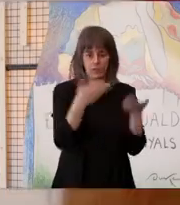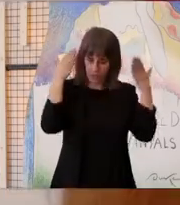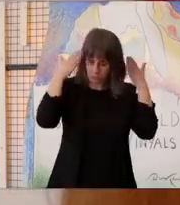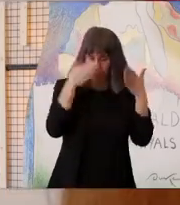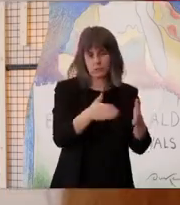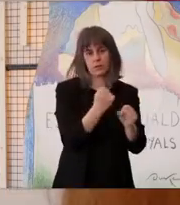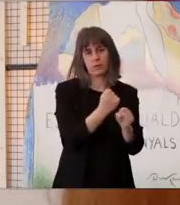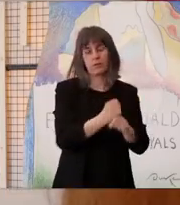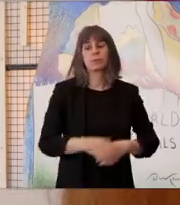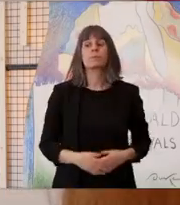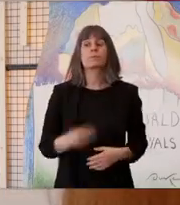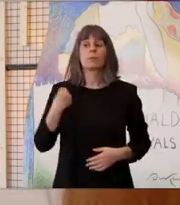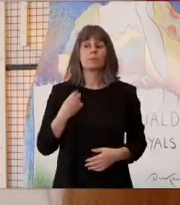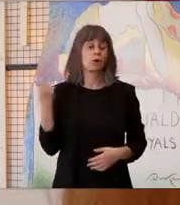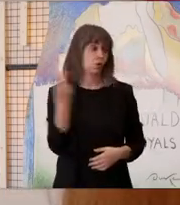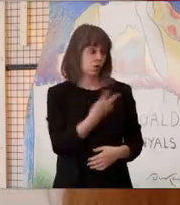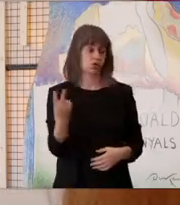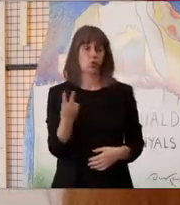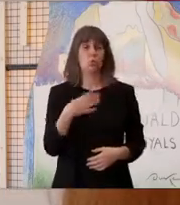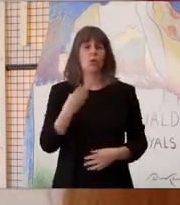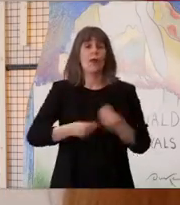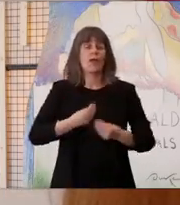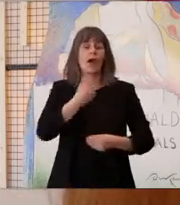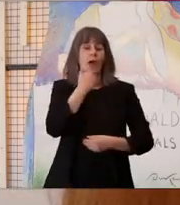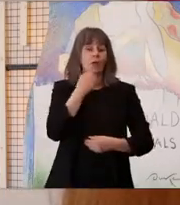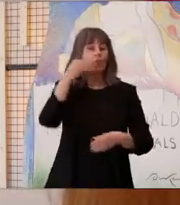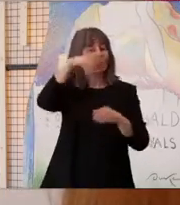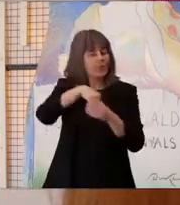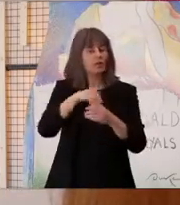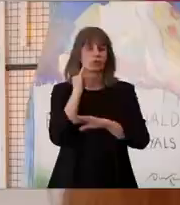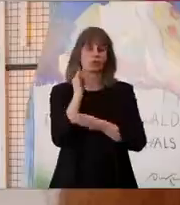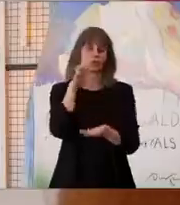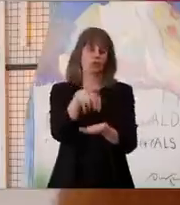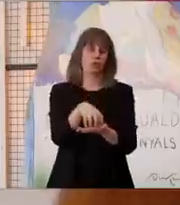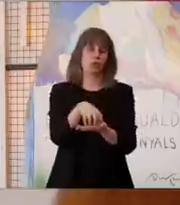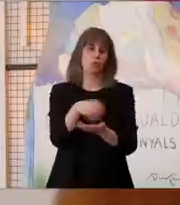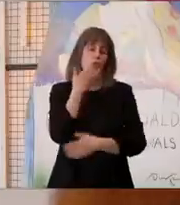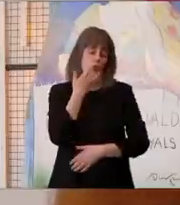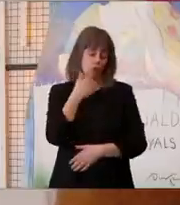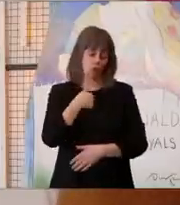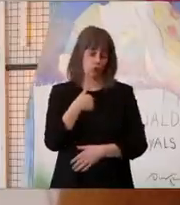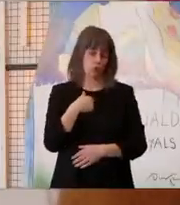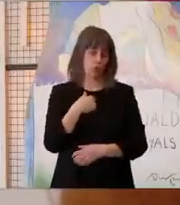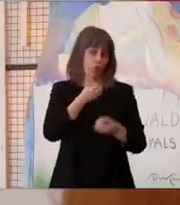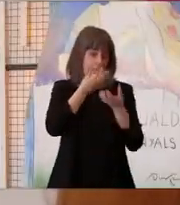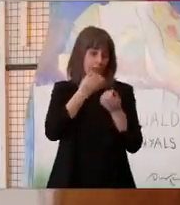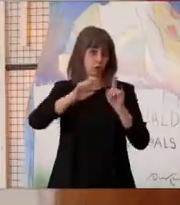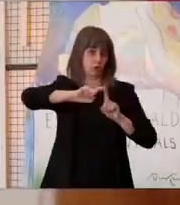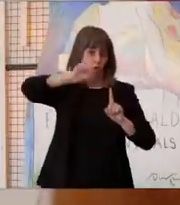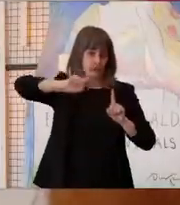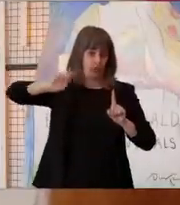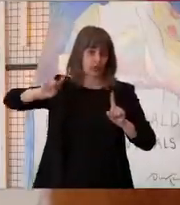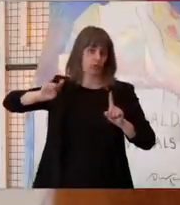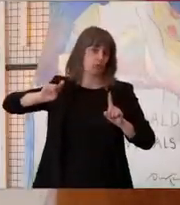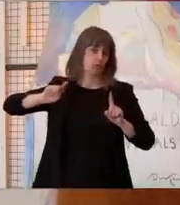desde las instituciones porque sí que yo analizando un poco los últimos datos estadísticos y